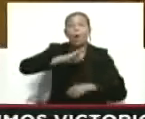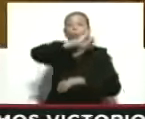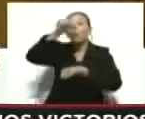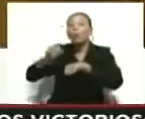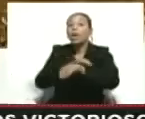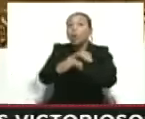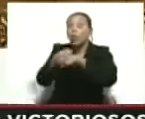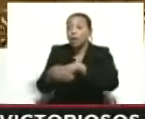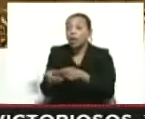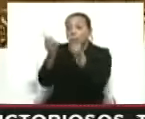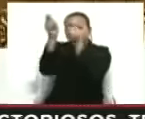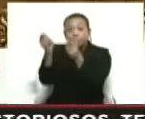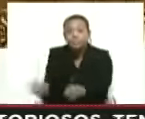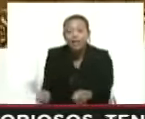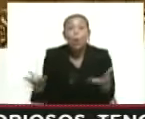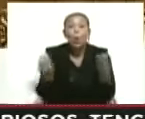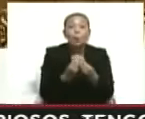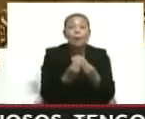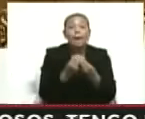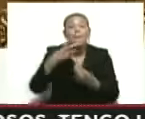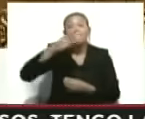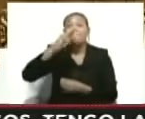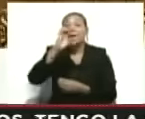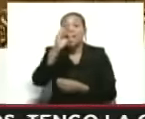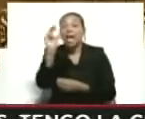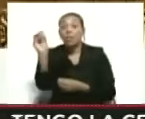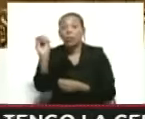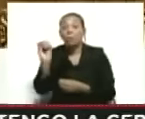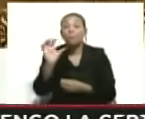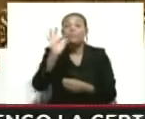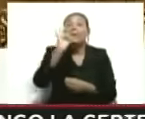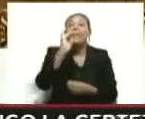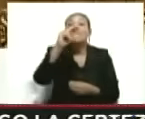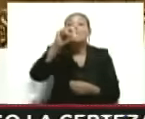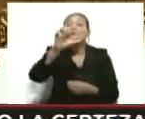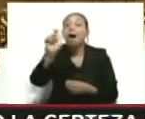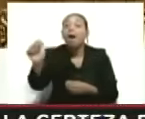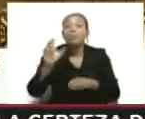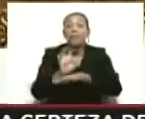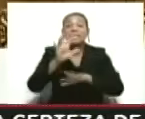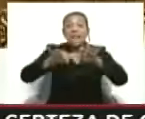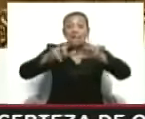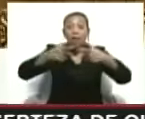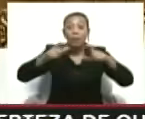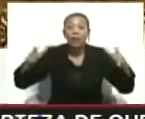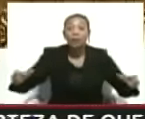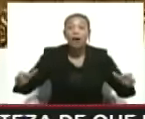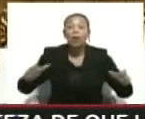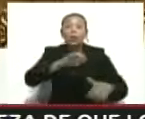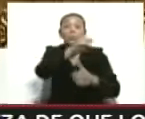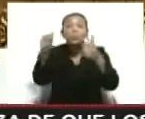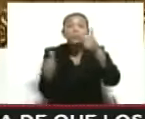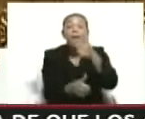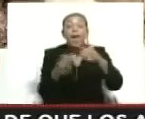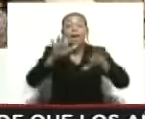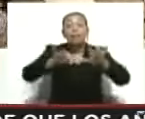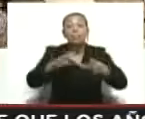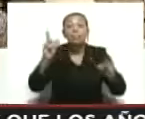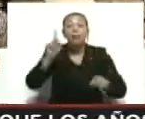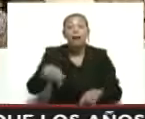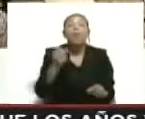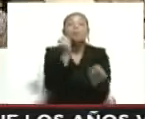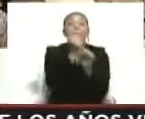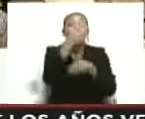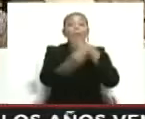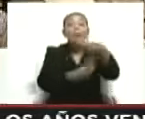Rodríguez, al compañero Pedro Infante, a la compañera América Pérez, al secretario, a su secretario, el